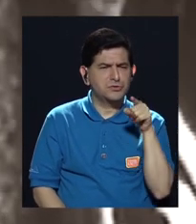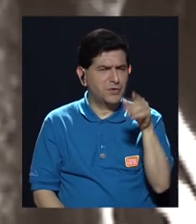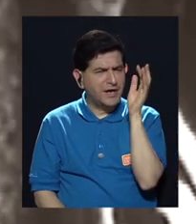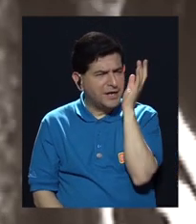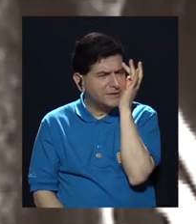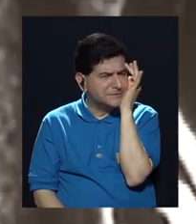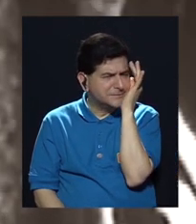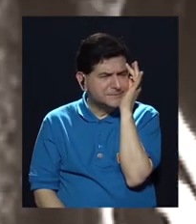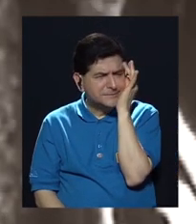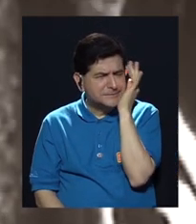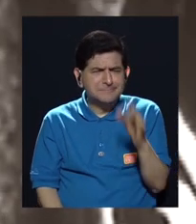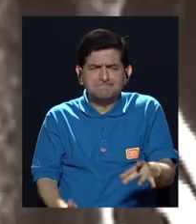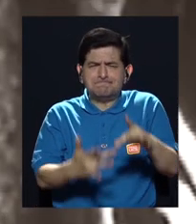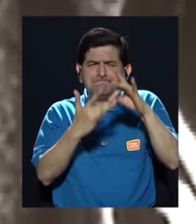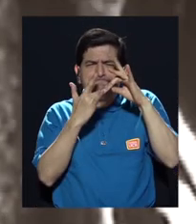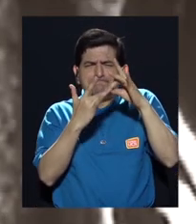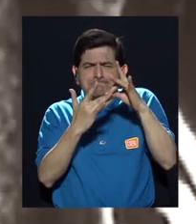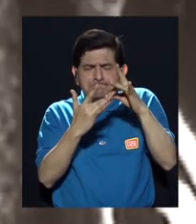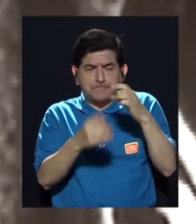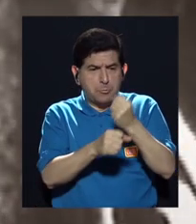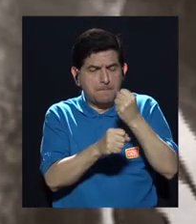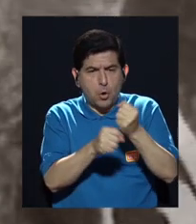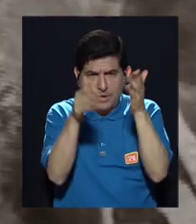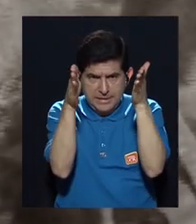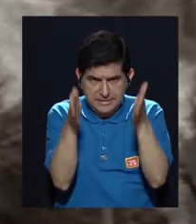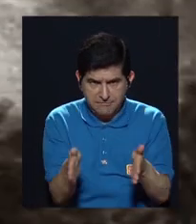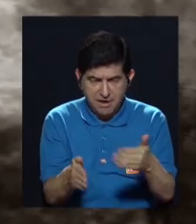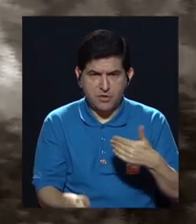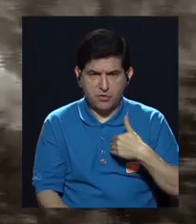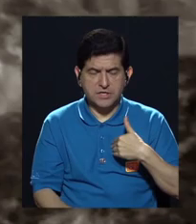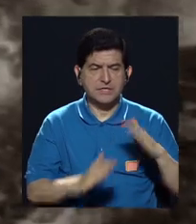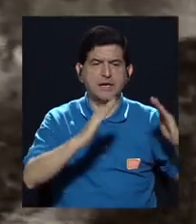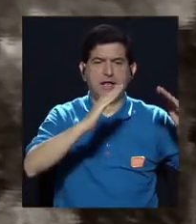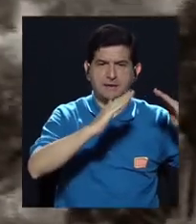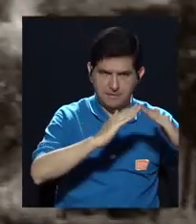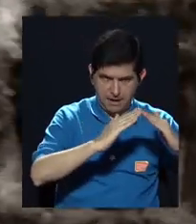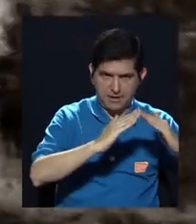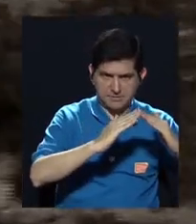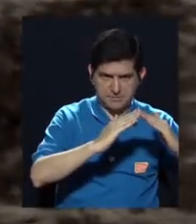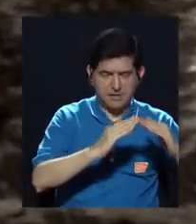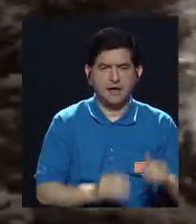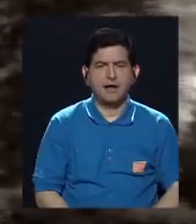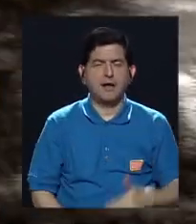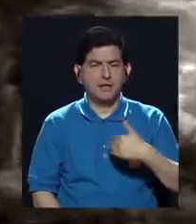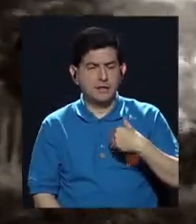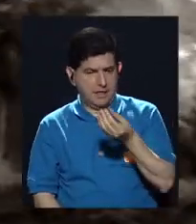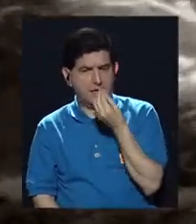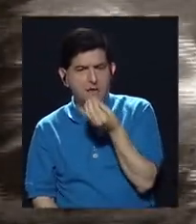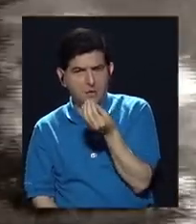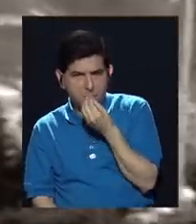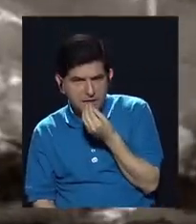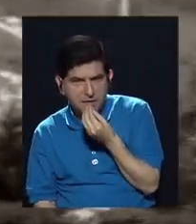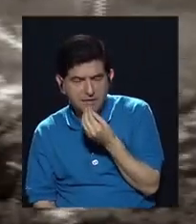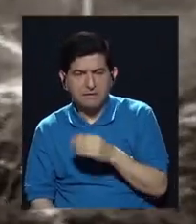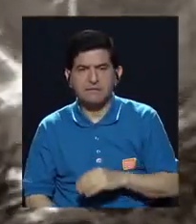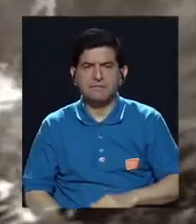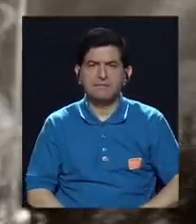se preocupa principalmente porque los empleados tengan casa, porque los empleados tengan